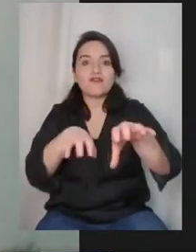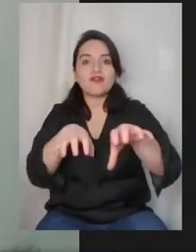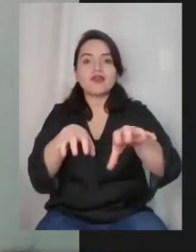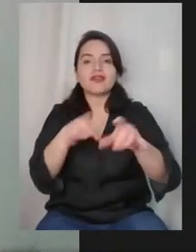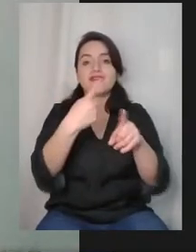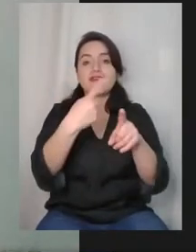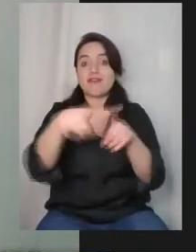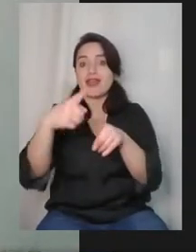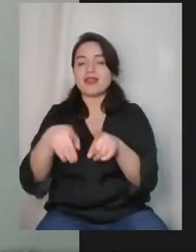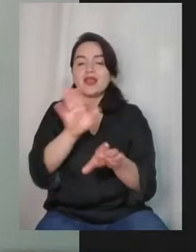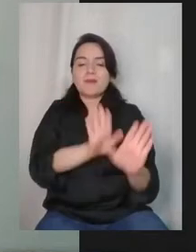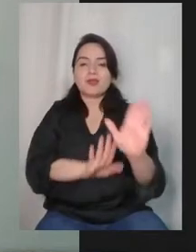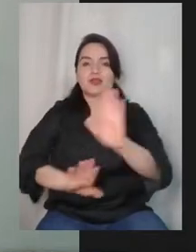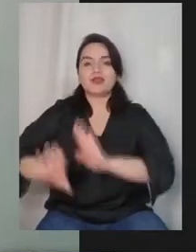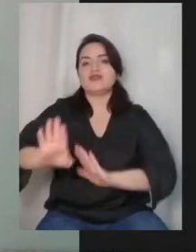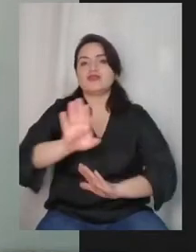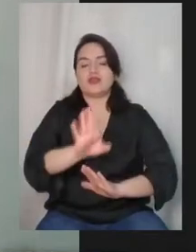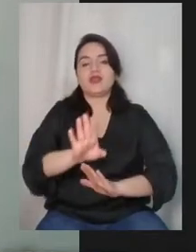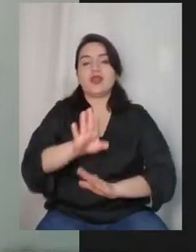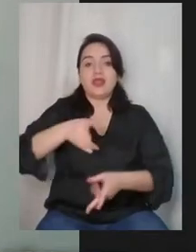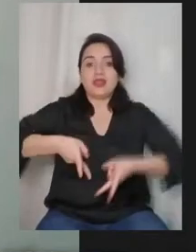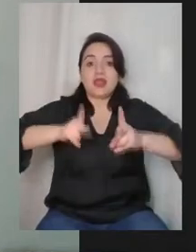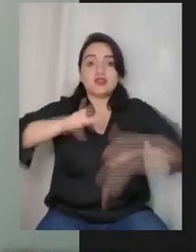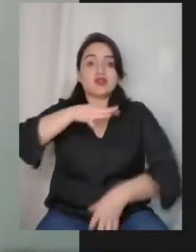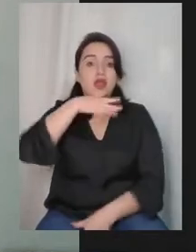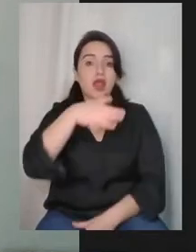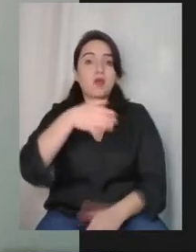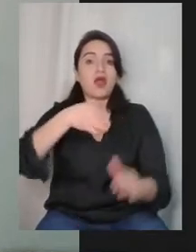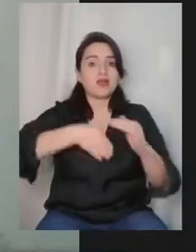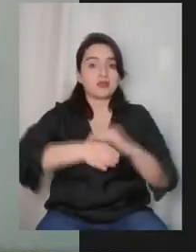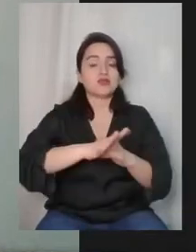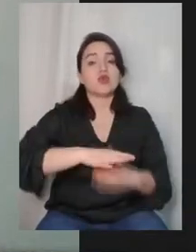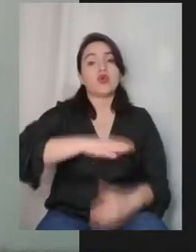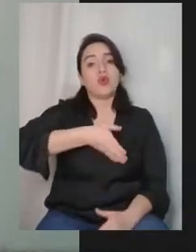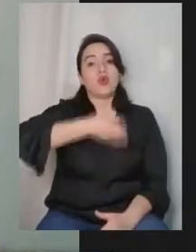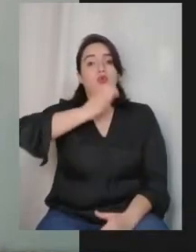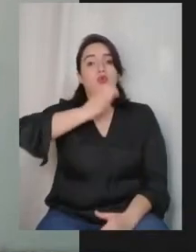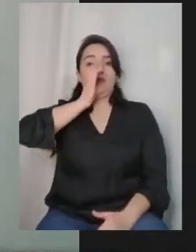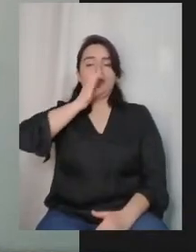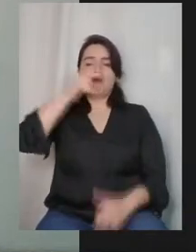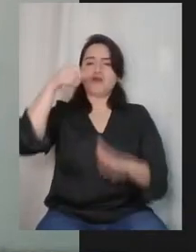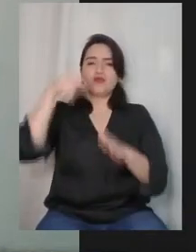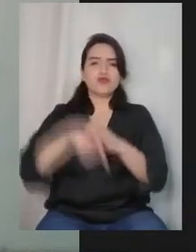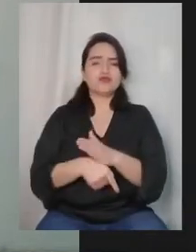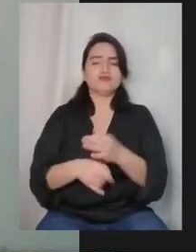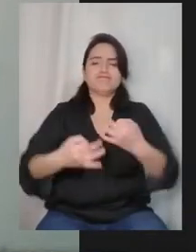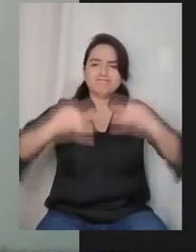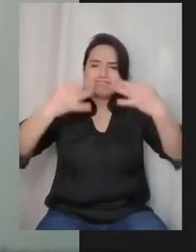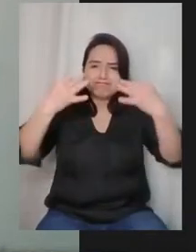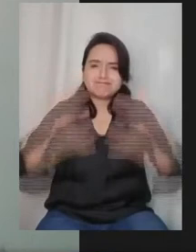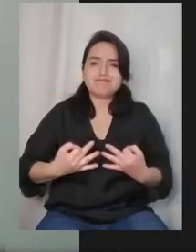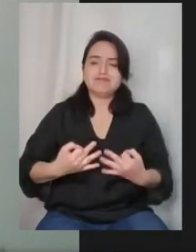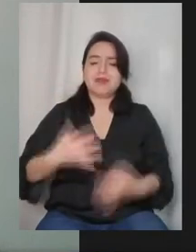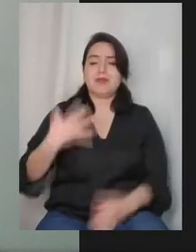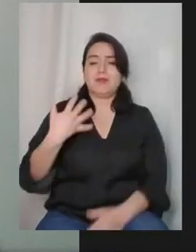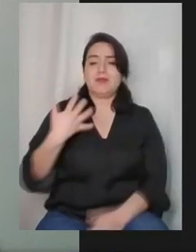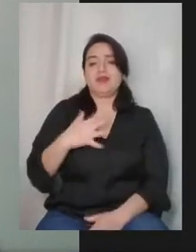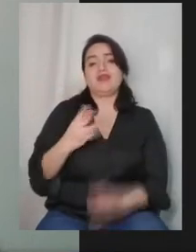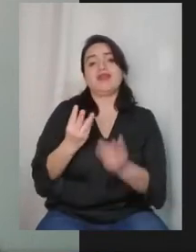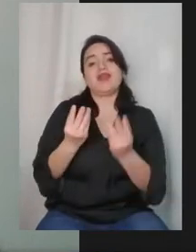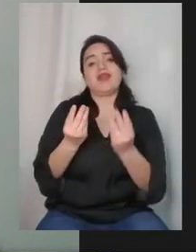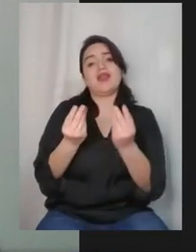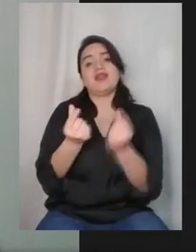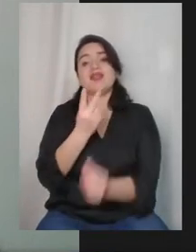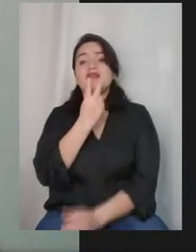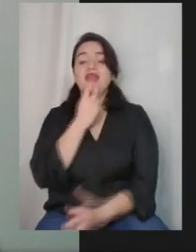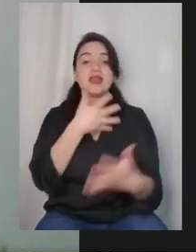velar por el derecho al agua, a su acceso y uso, dada su profunda y determinante importancia en la calidad de vida de la naturaleza y, por ende,